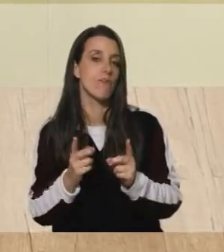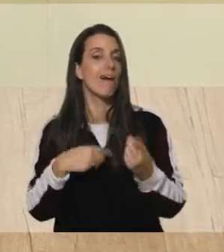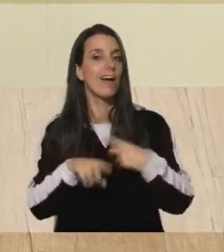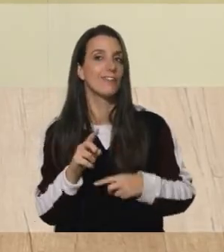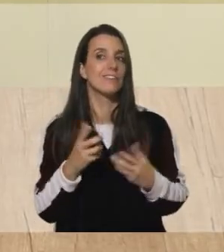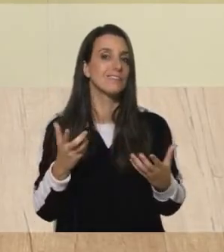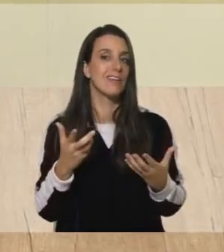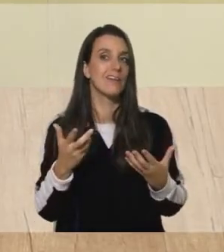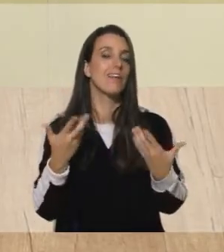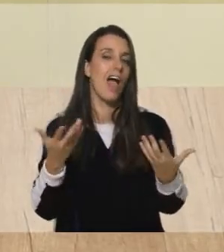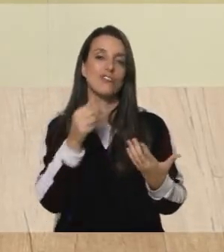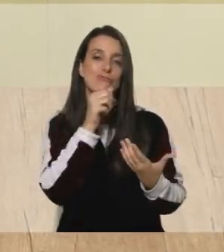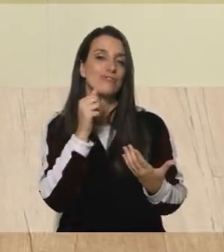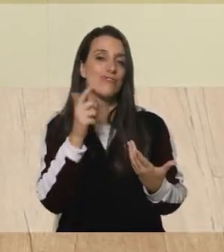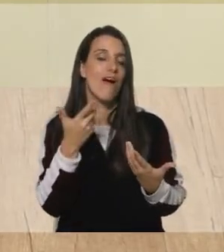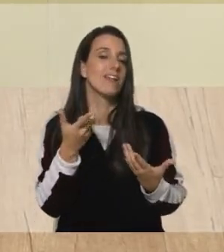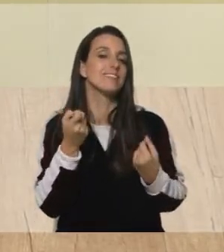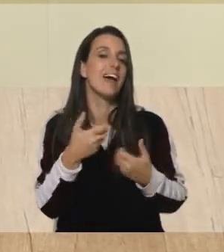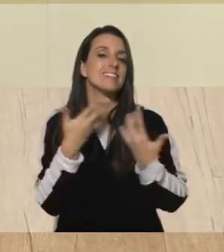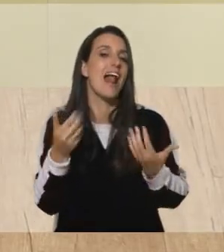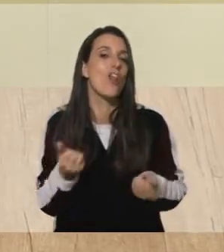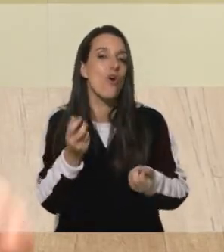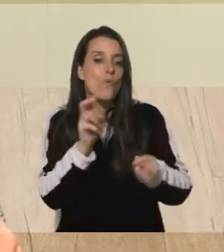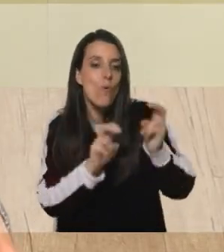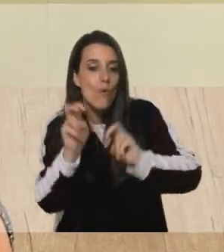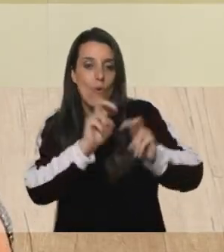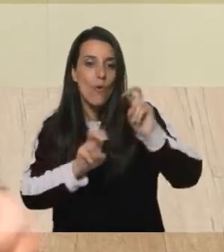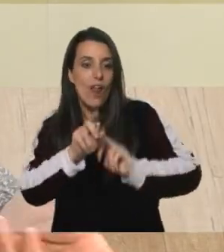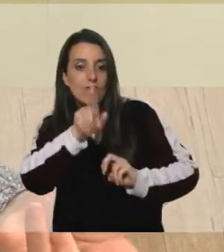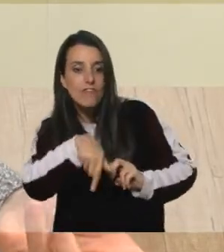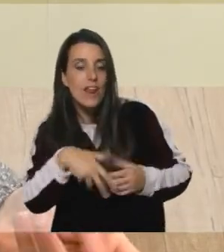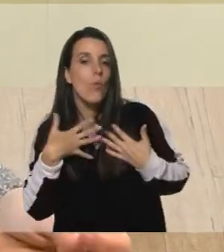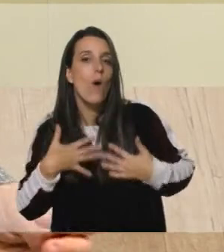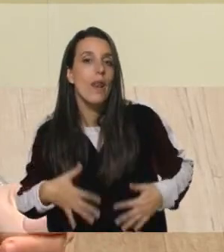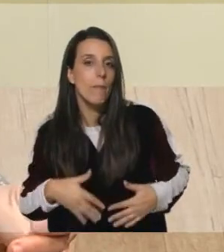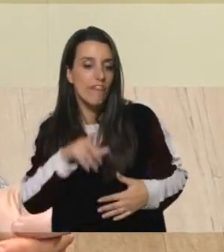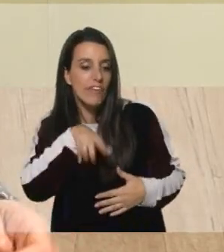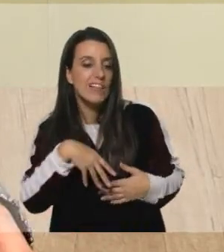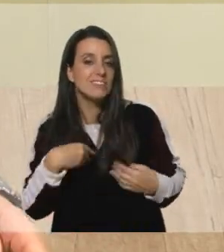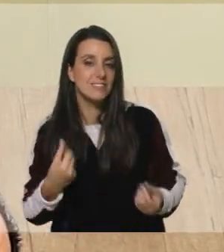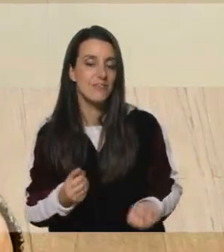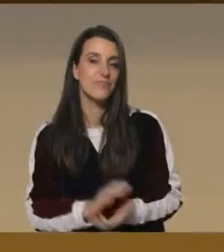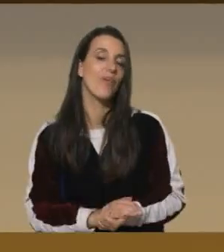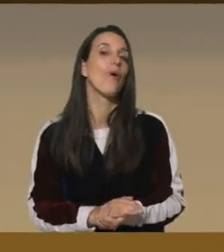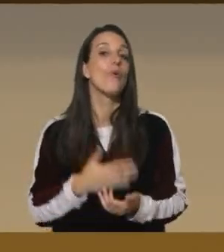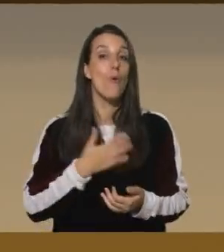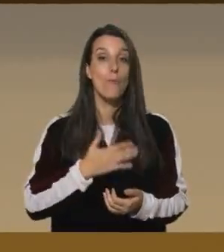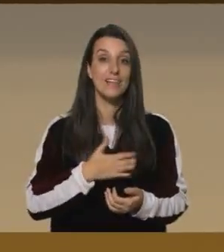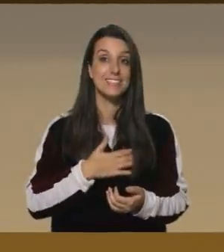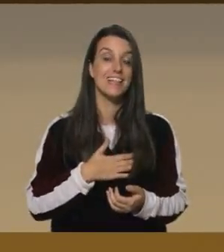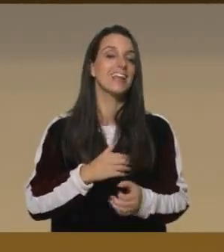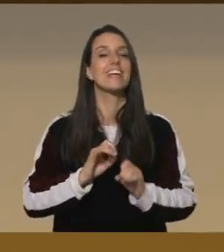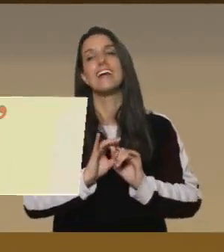entonces necesariamente exactamente tenés que hacer algo Buscar en la raíz de tu cuerpo bueno esas emociones están Carlos es un placer